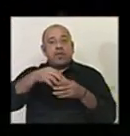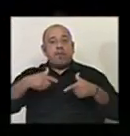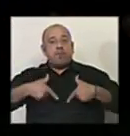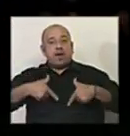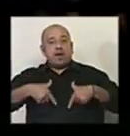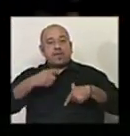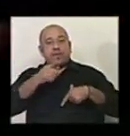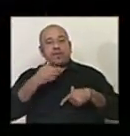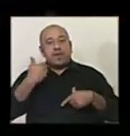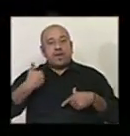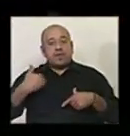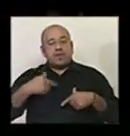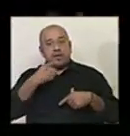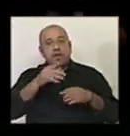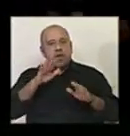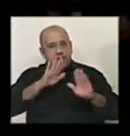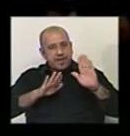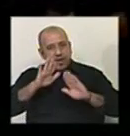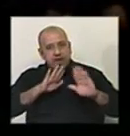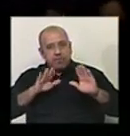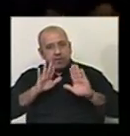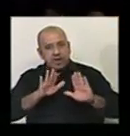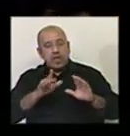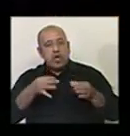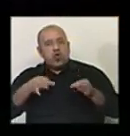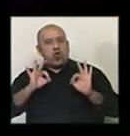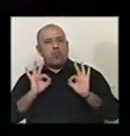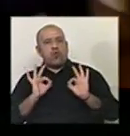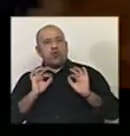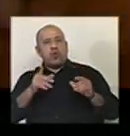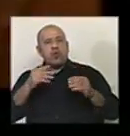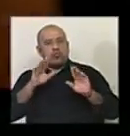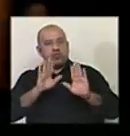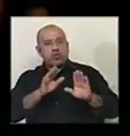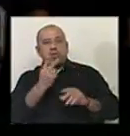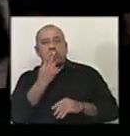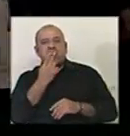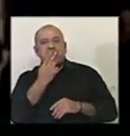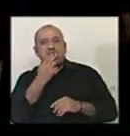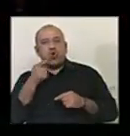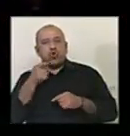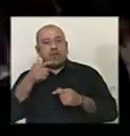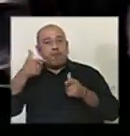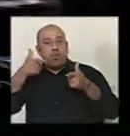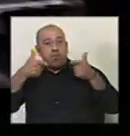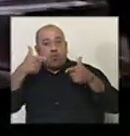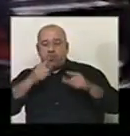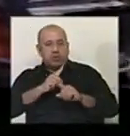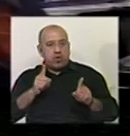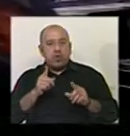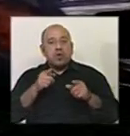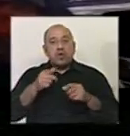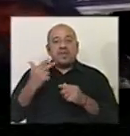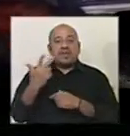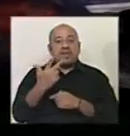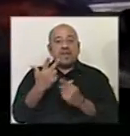fue refaccionada para tal fin, incluyendo la colocación de vidrios blindados. Mohammed bin Salman, de 33 años,